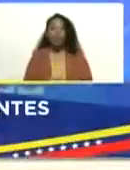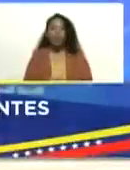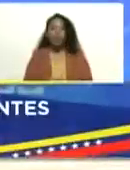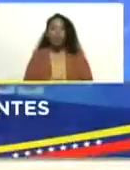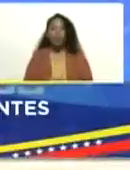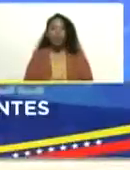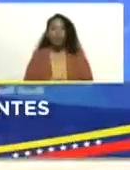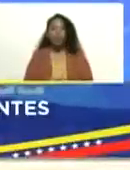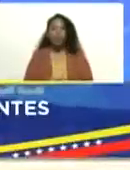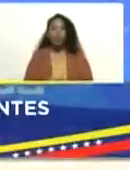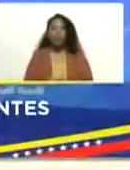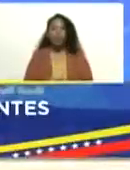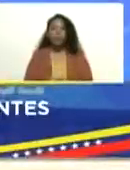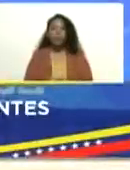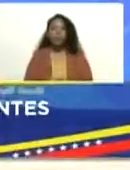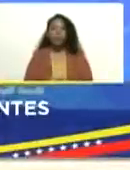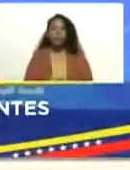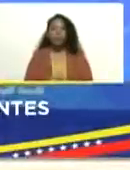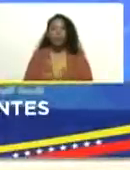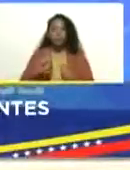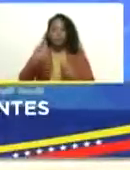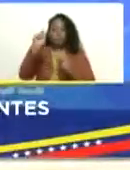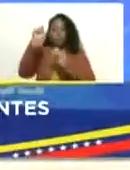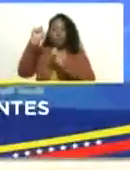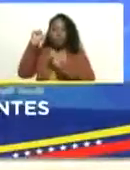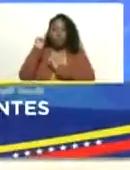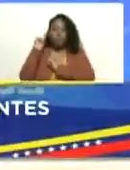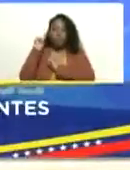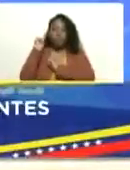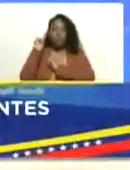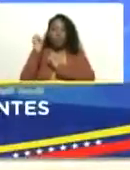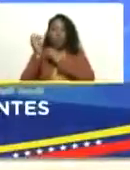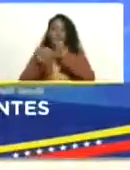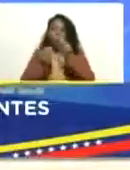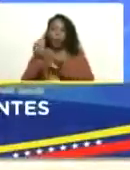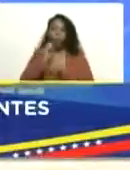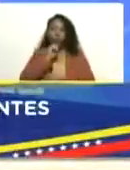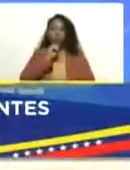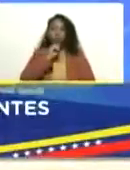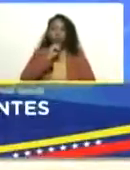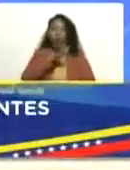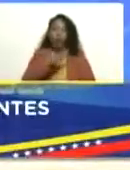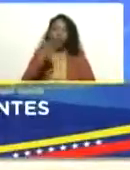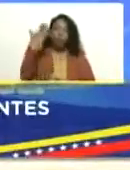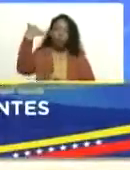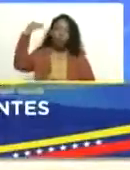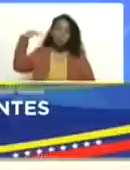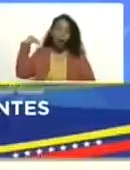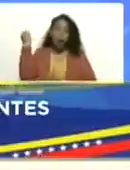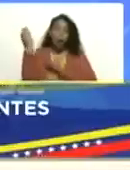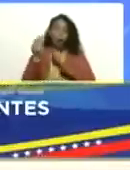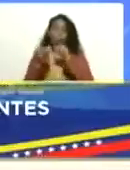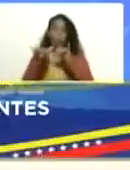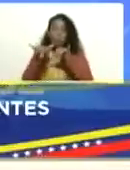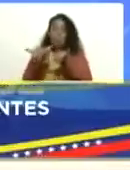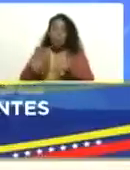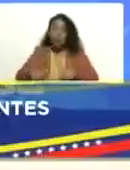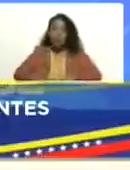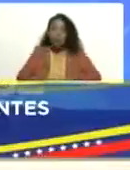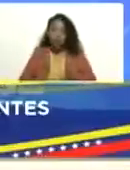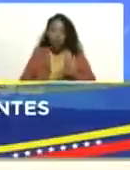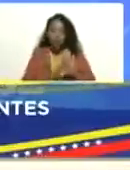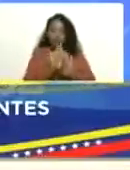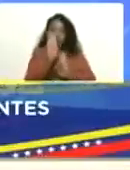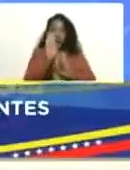basado en su legado histórico, basado en desarrollo del conocimiento, basado en su